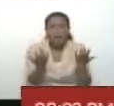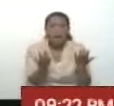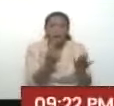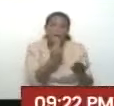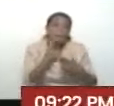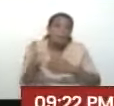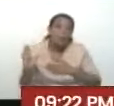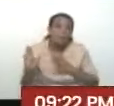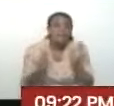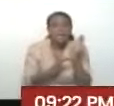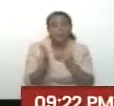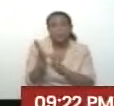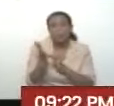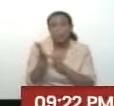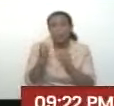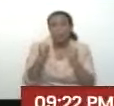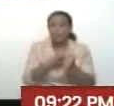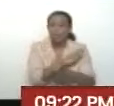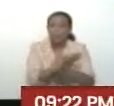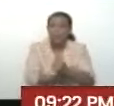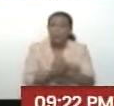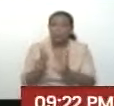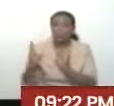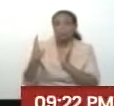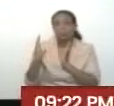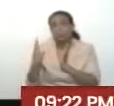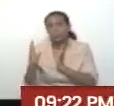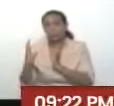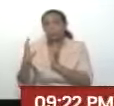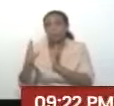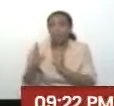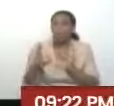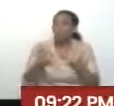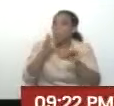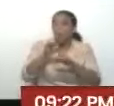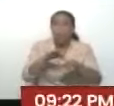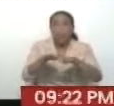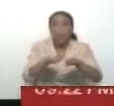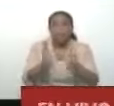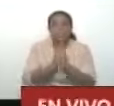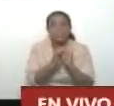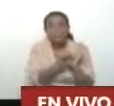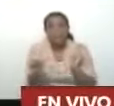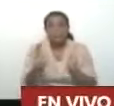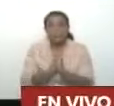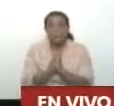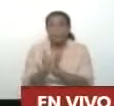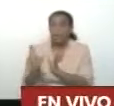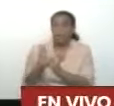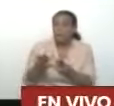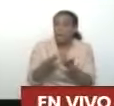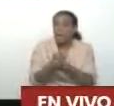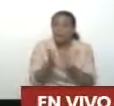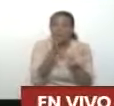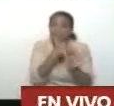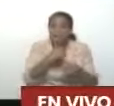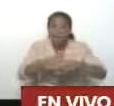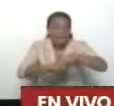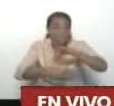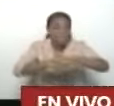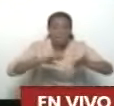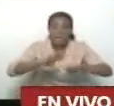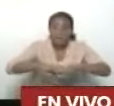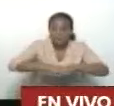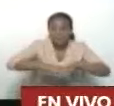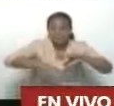prometió a Jesús del Gran Poder que procesionaría todos los Jueves Santos descalzo acompañando la procesión. Y eso a